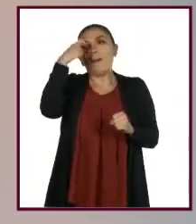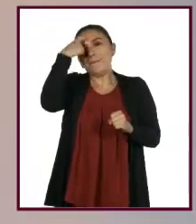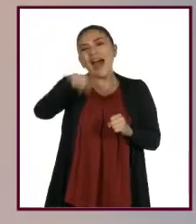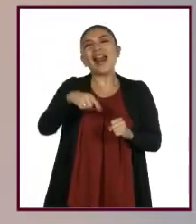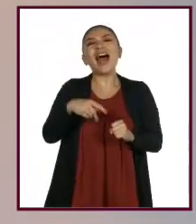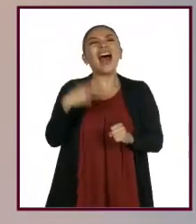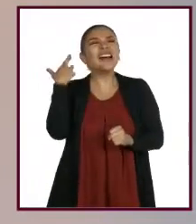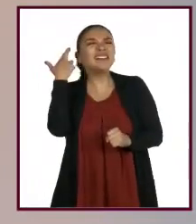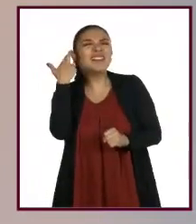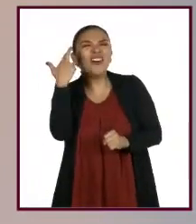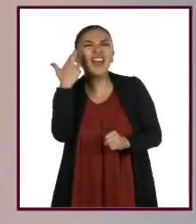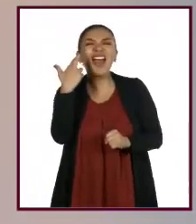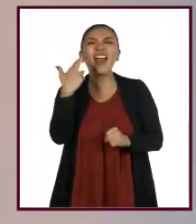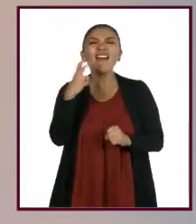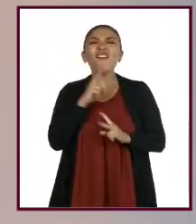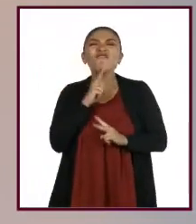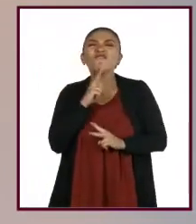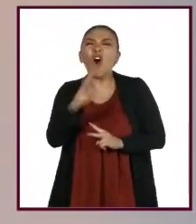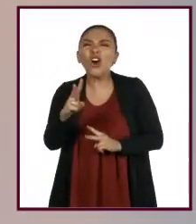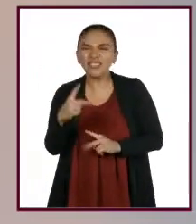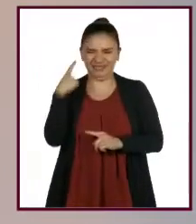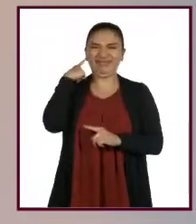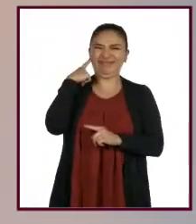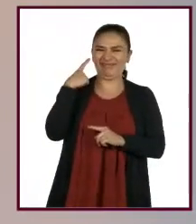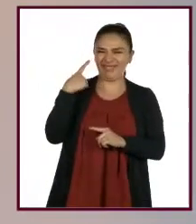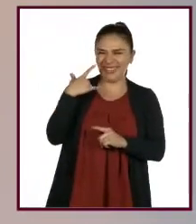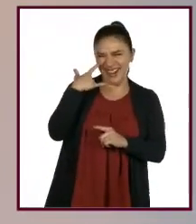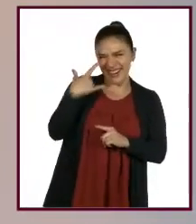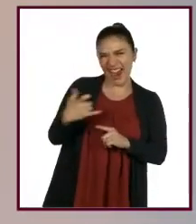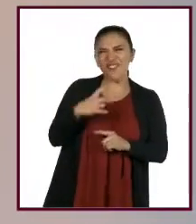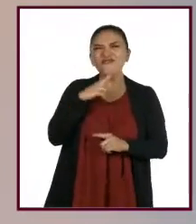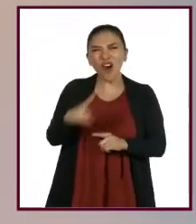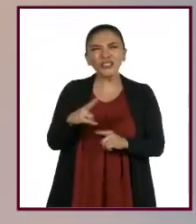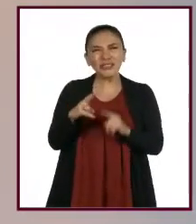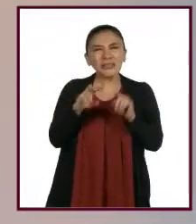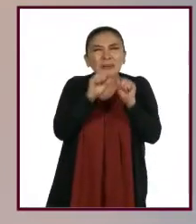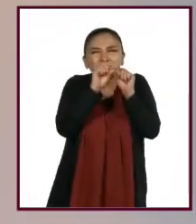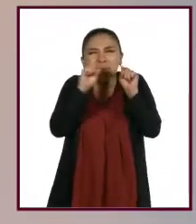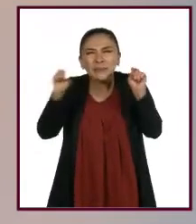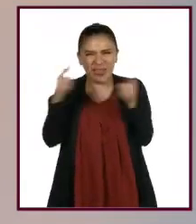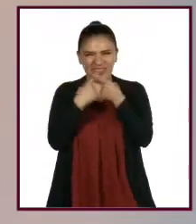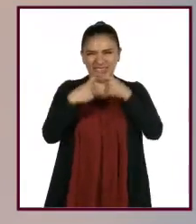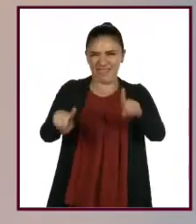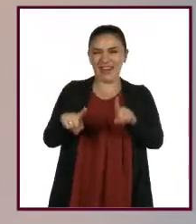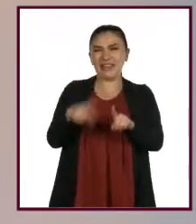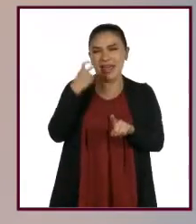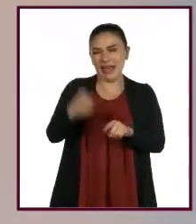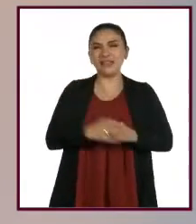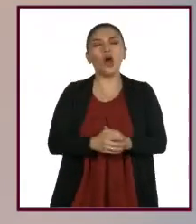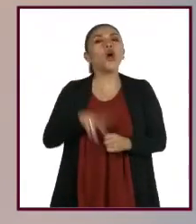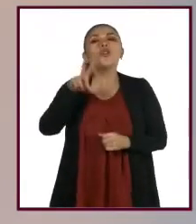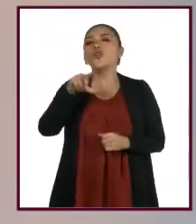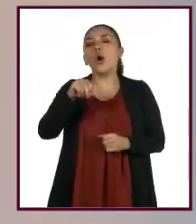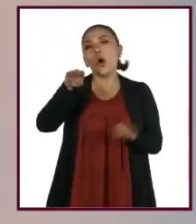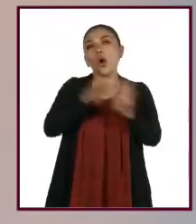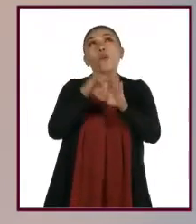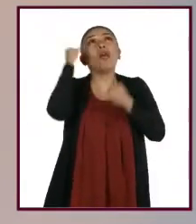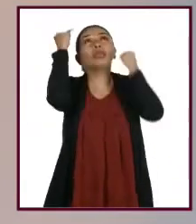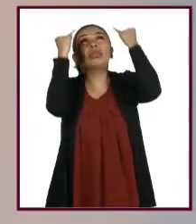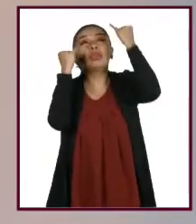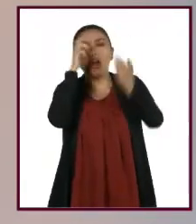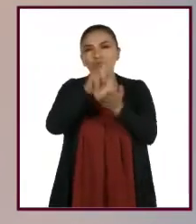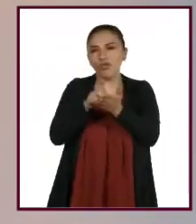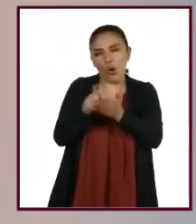generar un sonido distinto en las voces y generar pues este efecto. No tanto como un efecto psicotrópico,